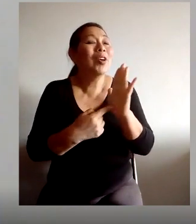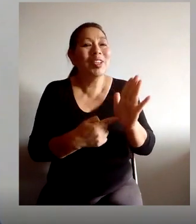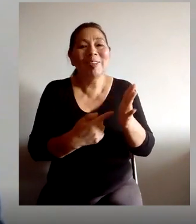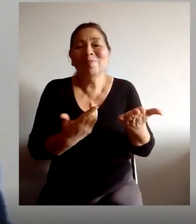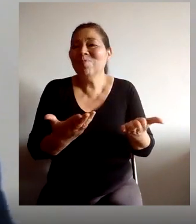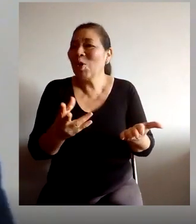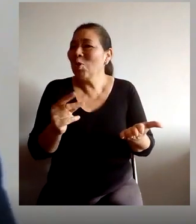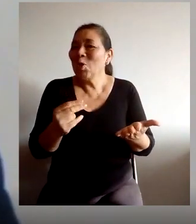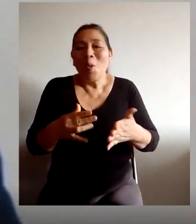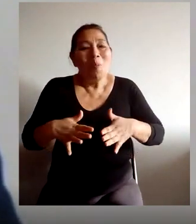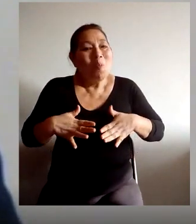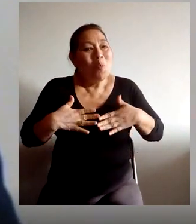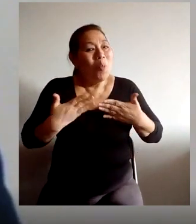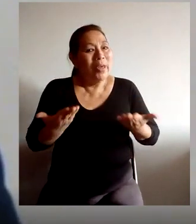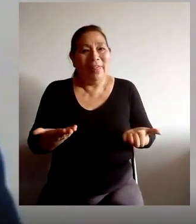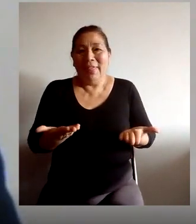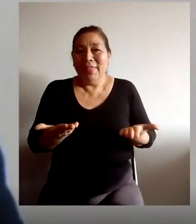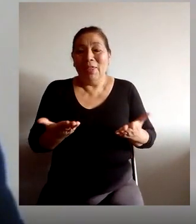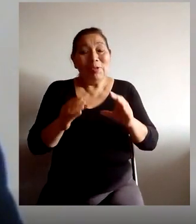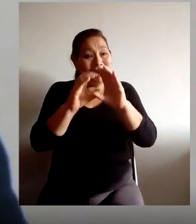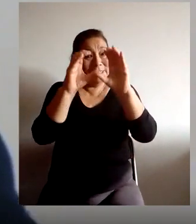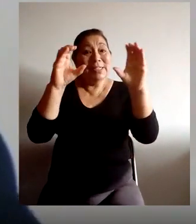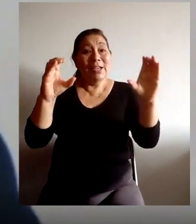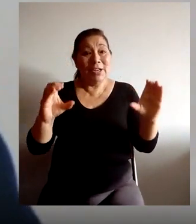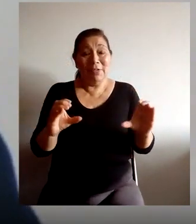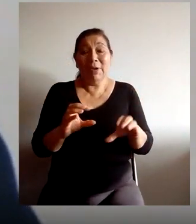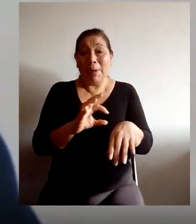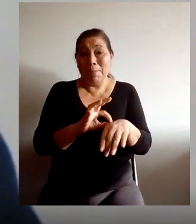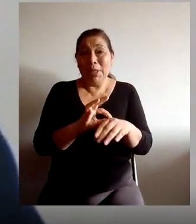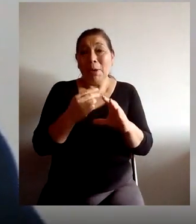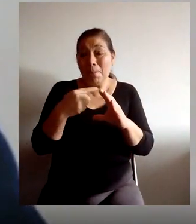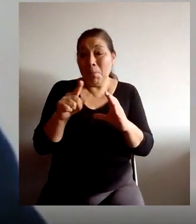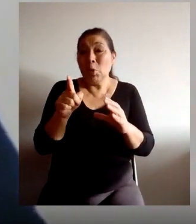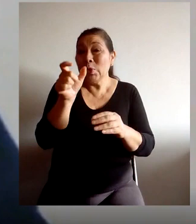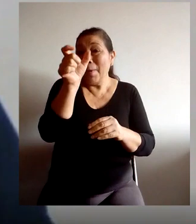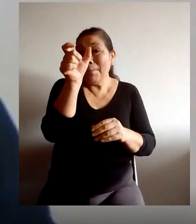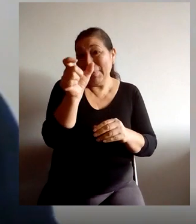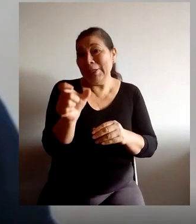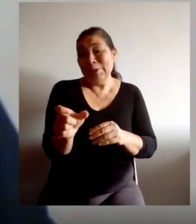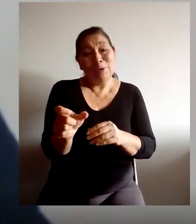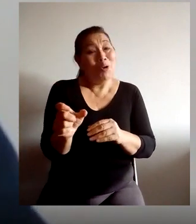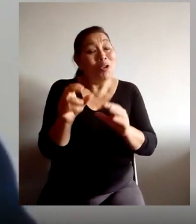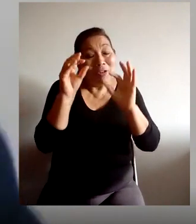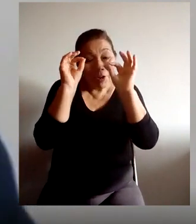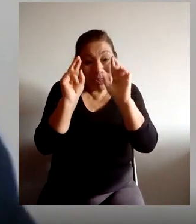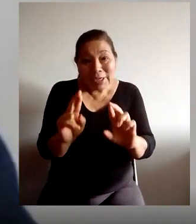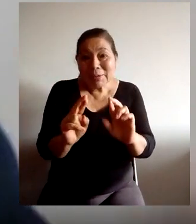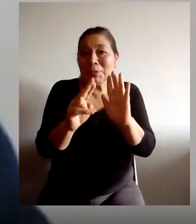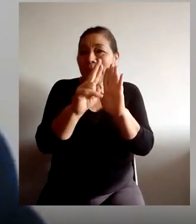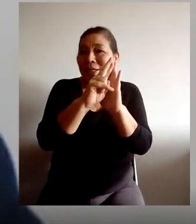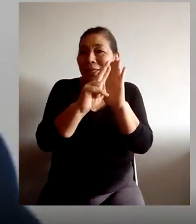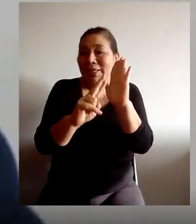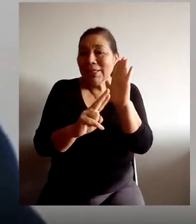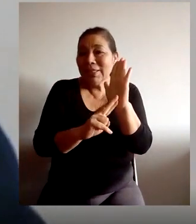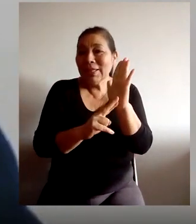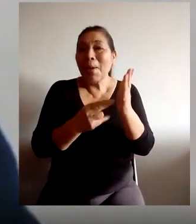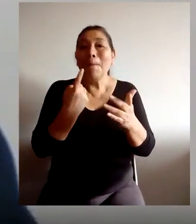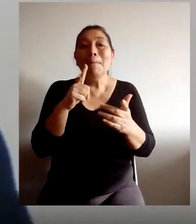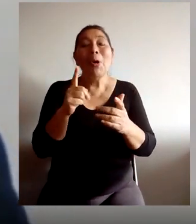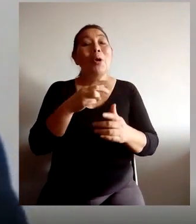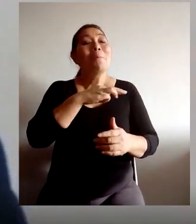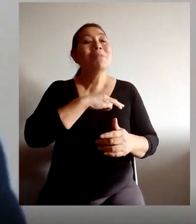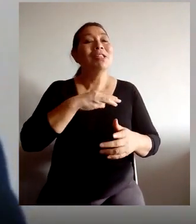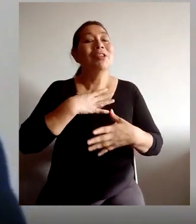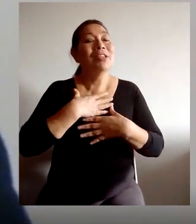persona que no cumple con el estándar establecido por el Ministerio de Salud tenga efectos jurídicos. Y para concluir, nosotros no